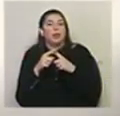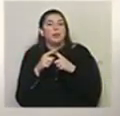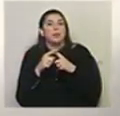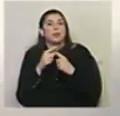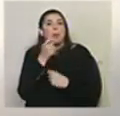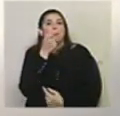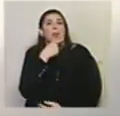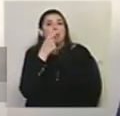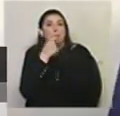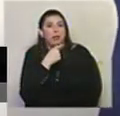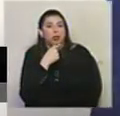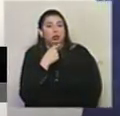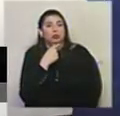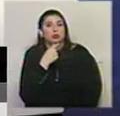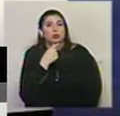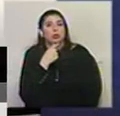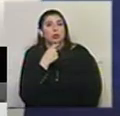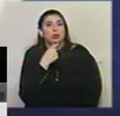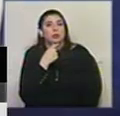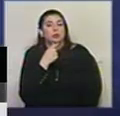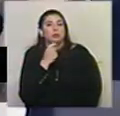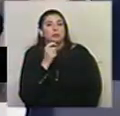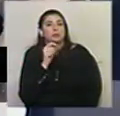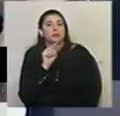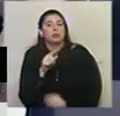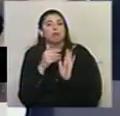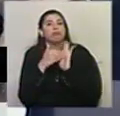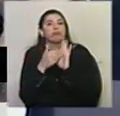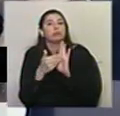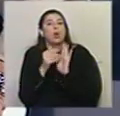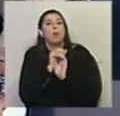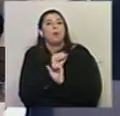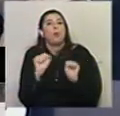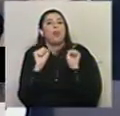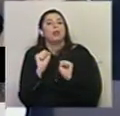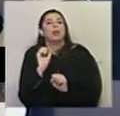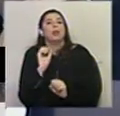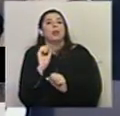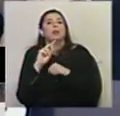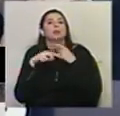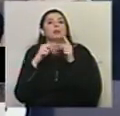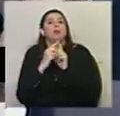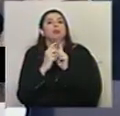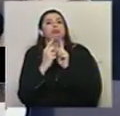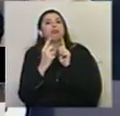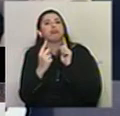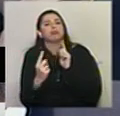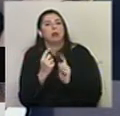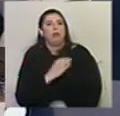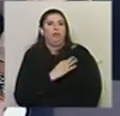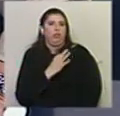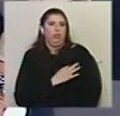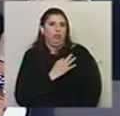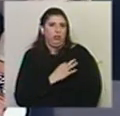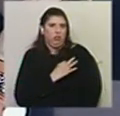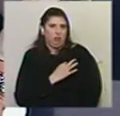medicamentos que lo que puede estar probado es que pueden prolongar el tiempo de sobrevida libre de progresión